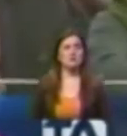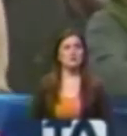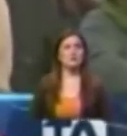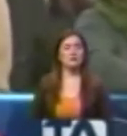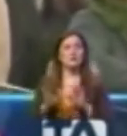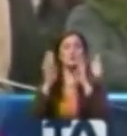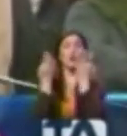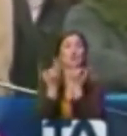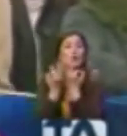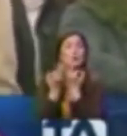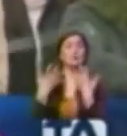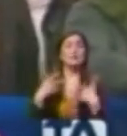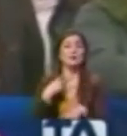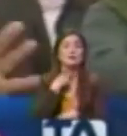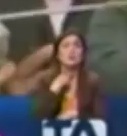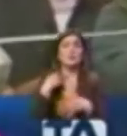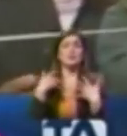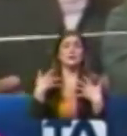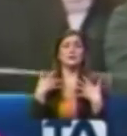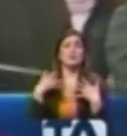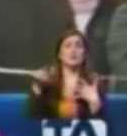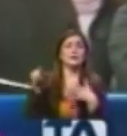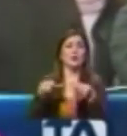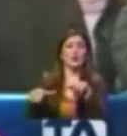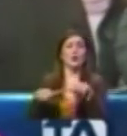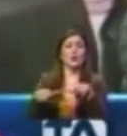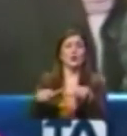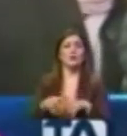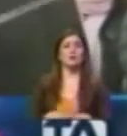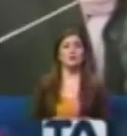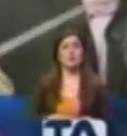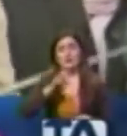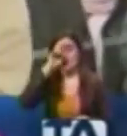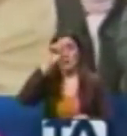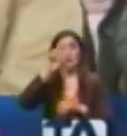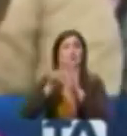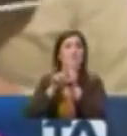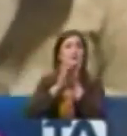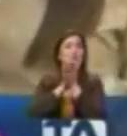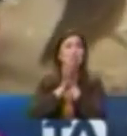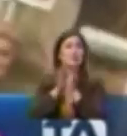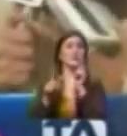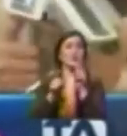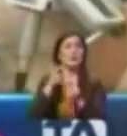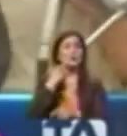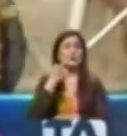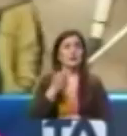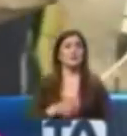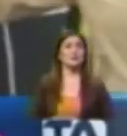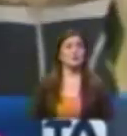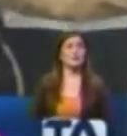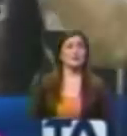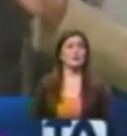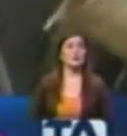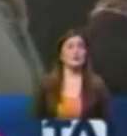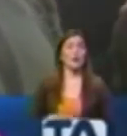Hay una familia que está generando zozobra aquí en este sector, que no respetan la ley, y eso es lo que nos dicen los moradores. Miren ustedes este